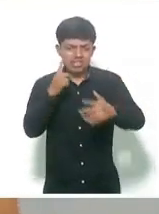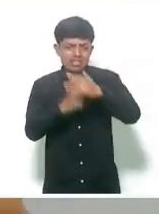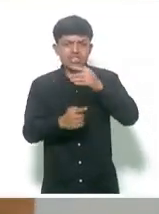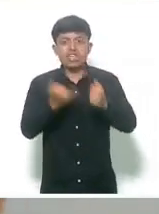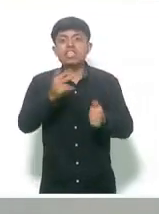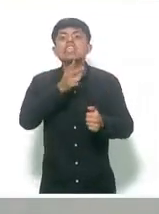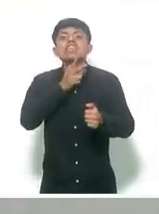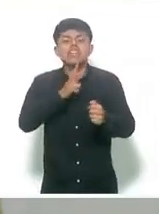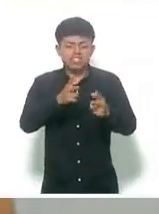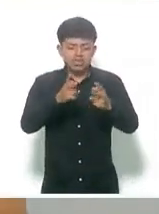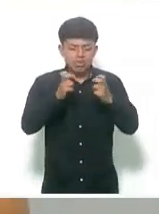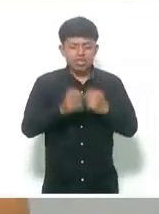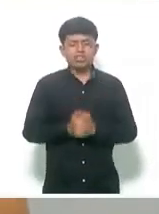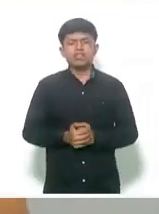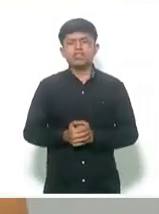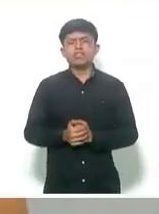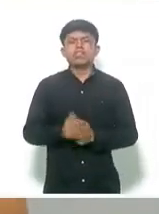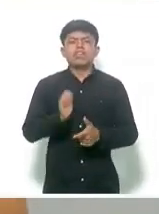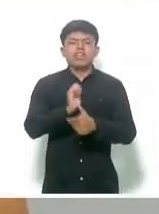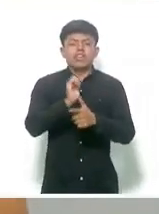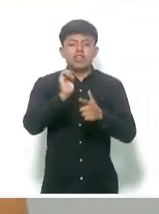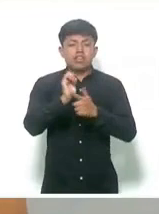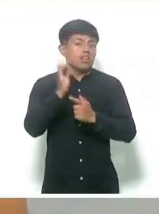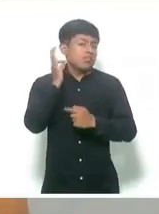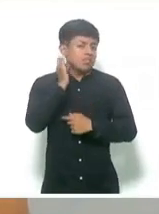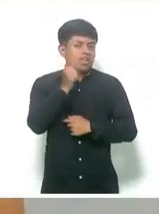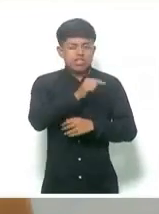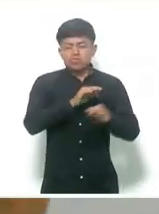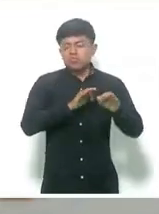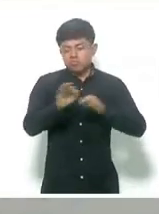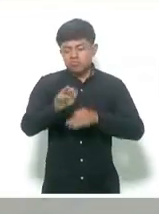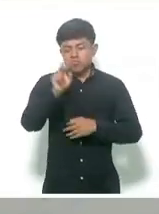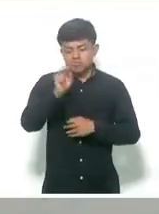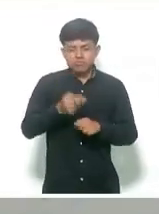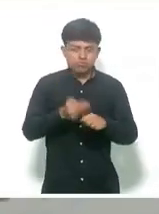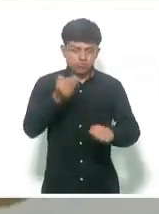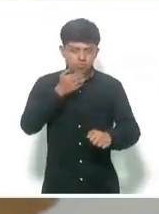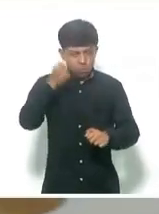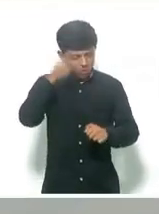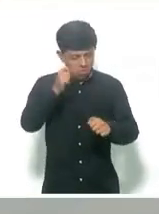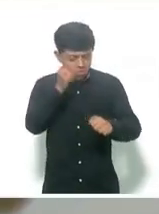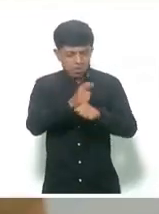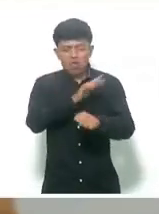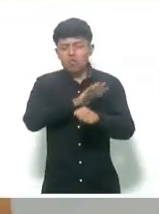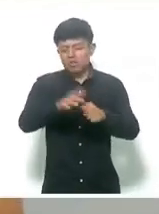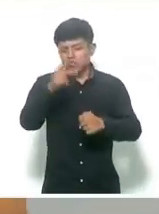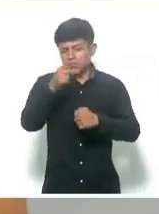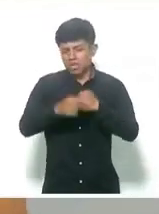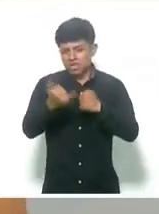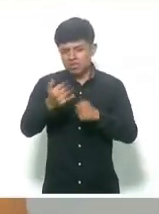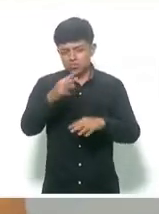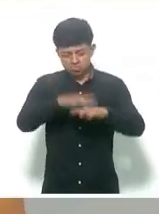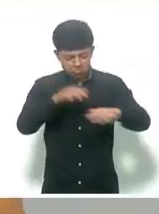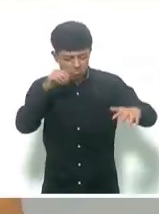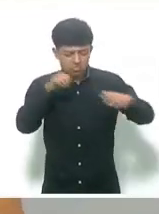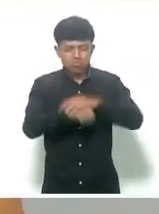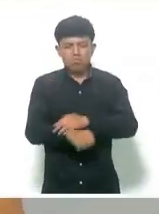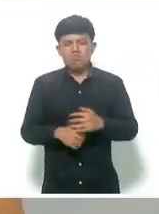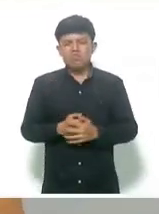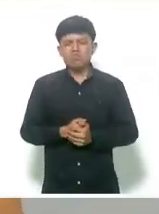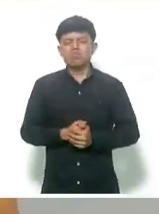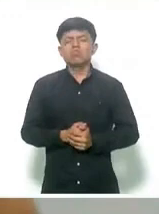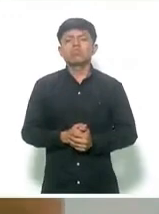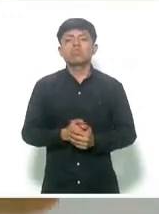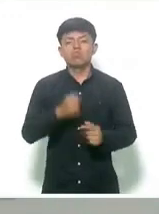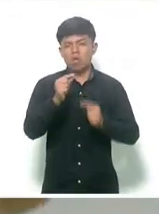no entonces un trabajo muy amplio que hizo la que hizo la fiscalía para poder determinar esos blancos y hacer los aseguramientos propiamente en la medida que